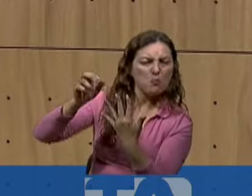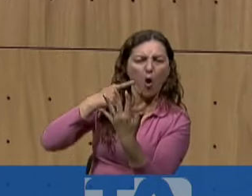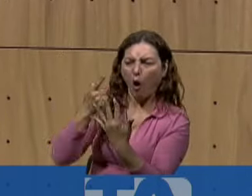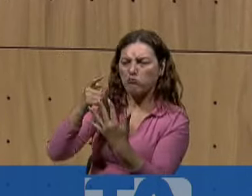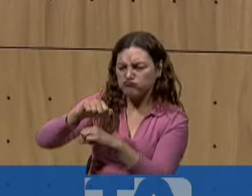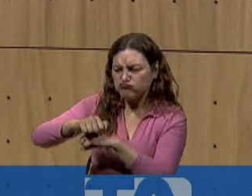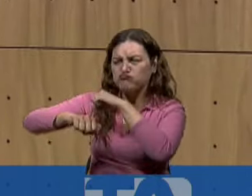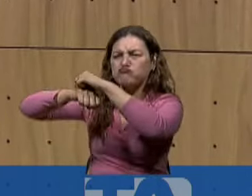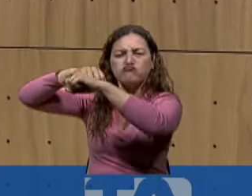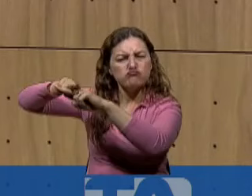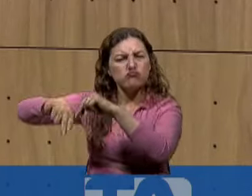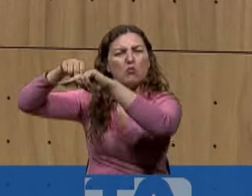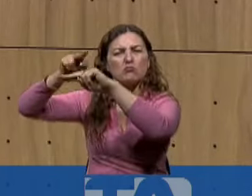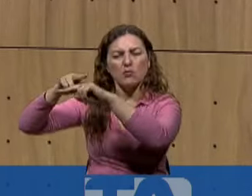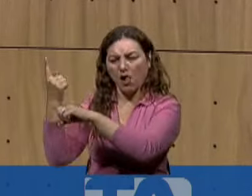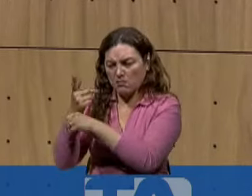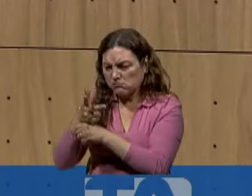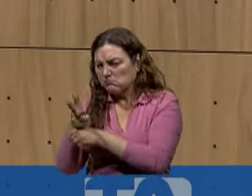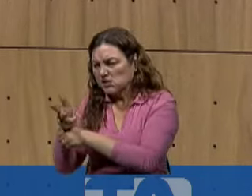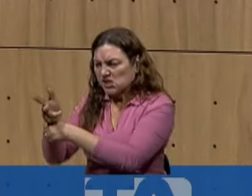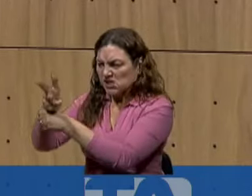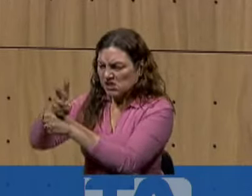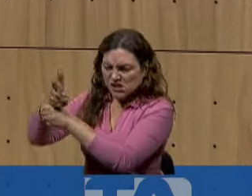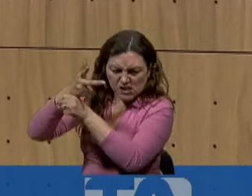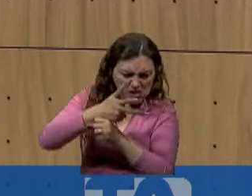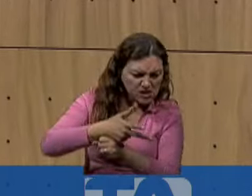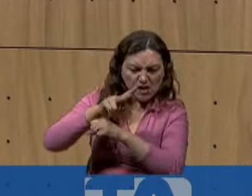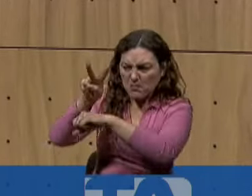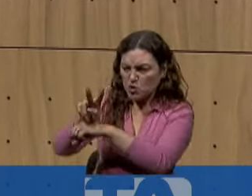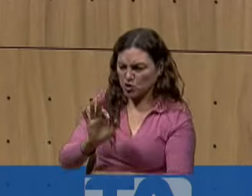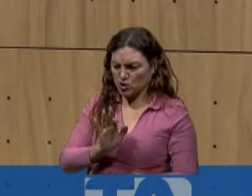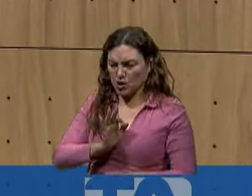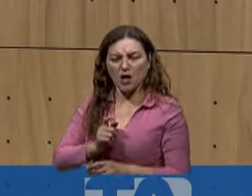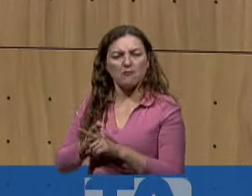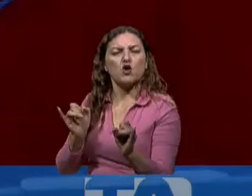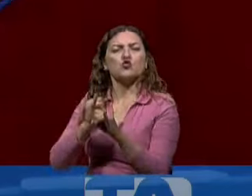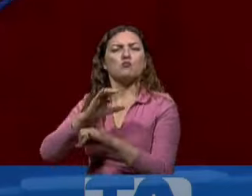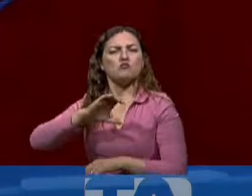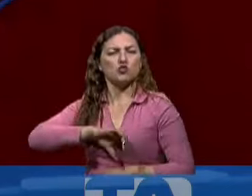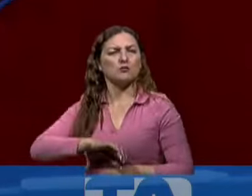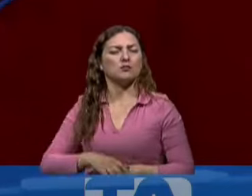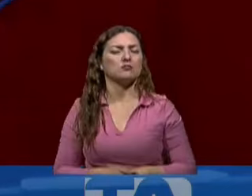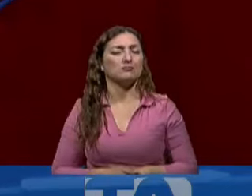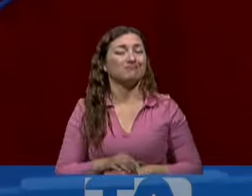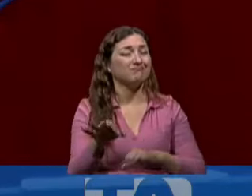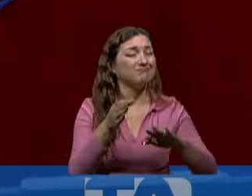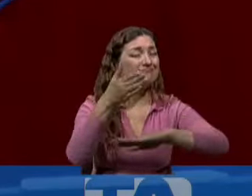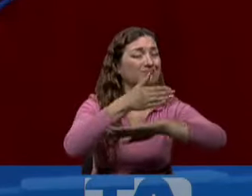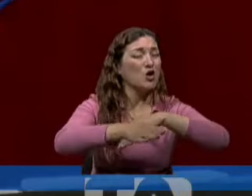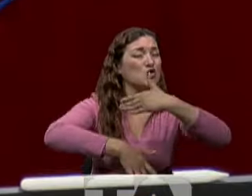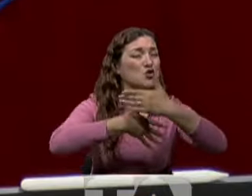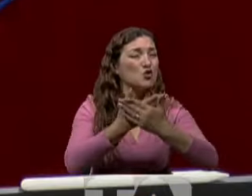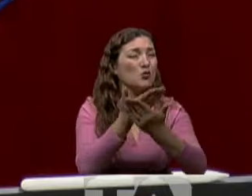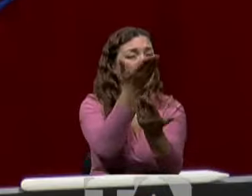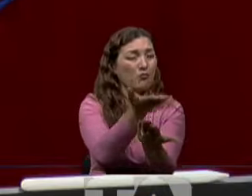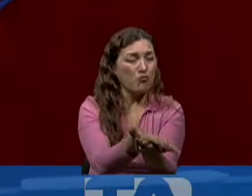quebradas. Hemos realizado sobrevuelos con dron, hemos hecho inspecciones técnicas con otras instituciones del municipio. Anticipo que todo lo que será